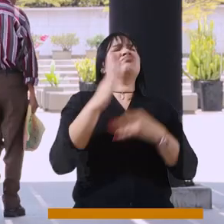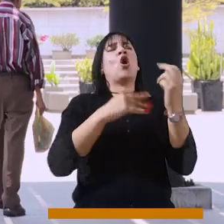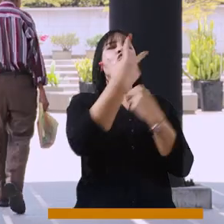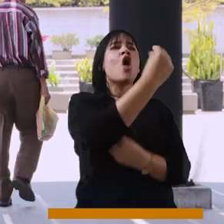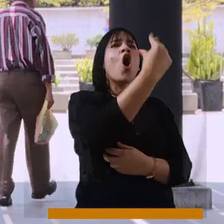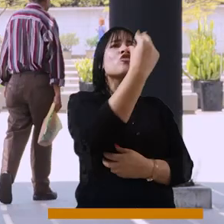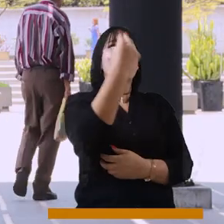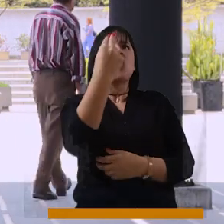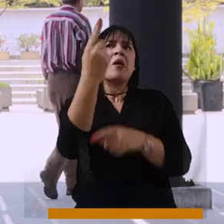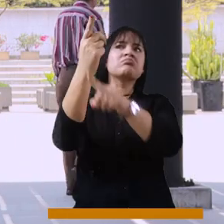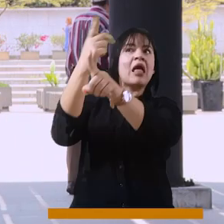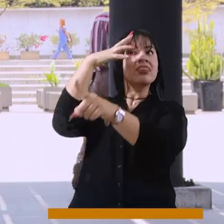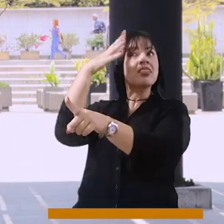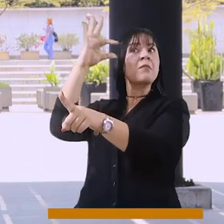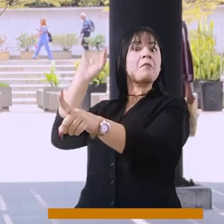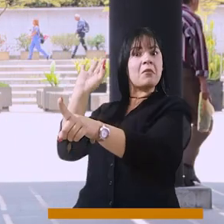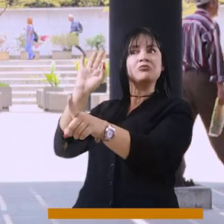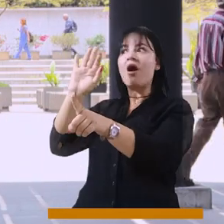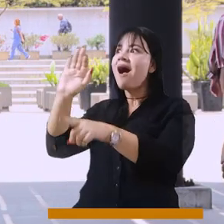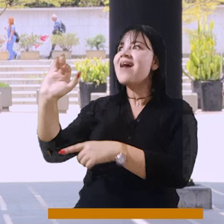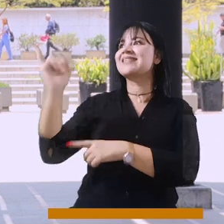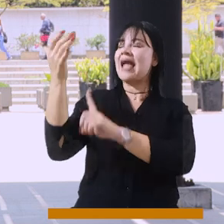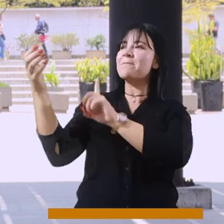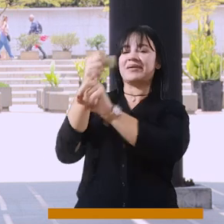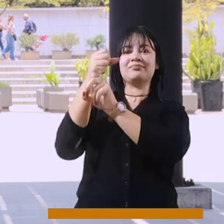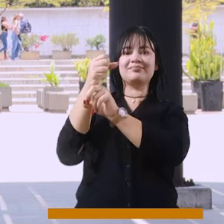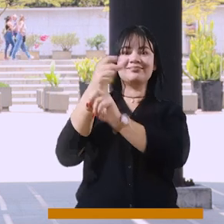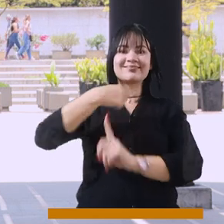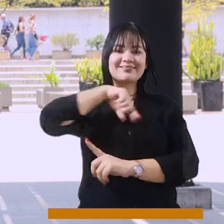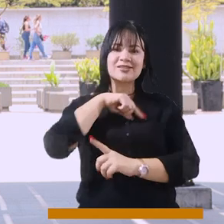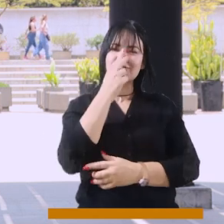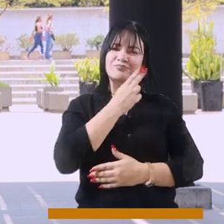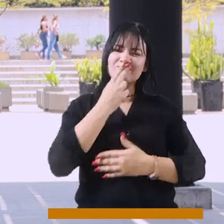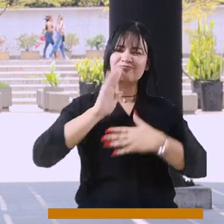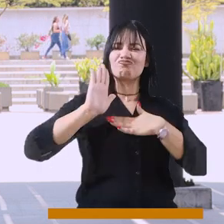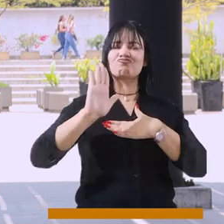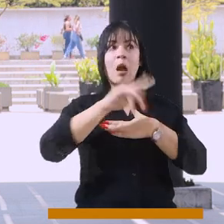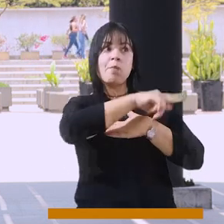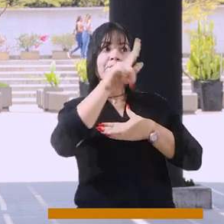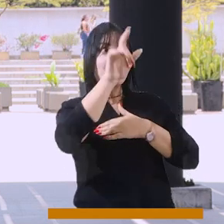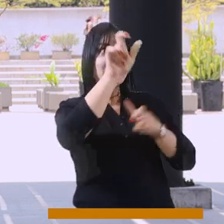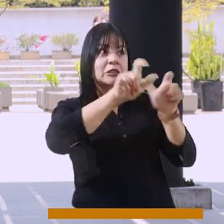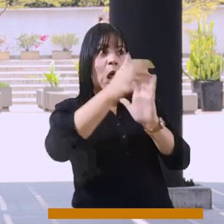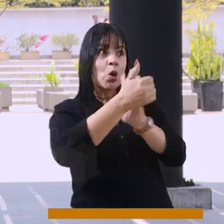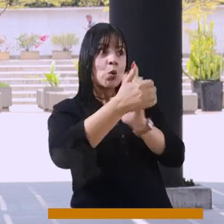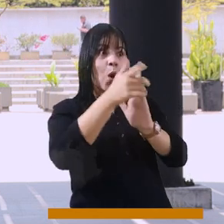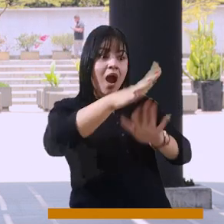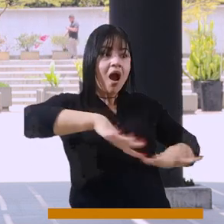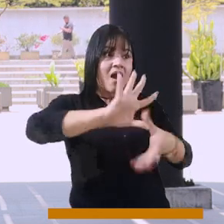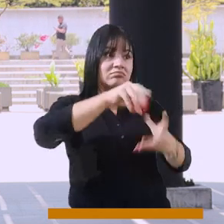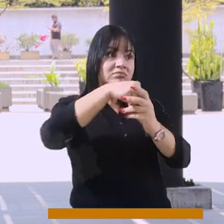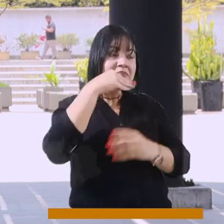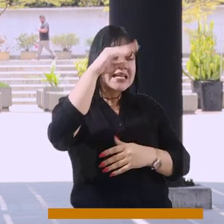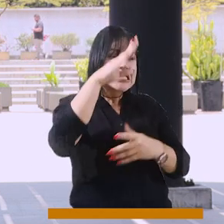a encontrar muchos no en tu vida para llegar a un tal vez para que luego llegues a un Sí nosotros como sociedad nos tenemos que comprometer a apoyar siempre El Talento